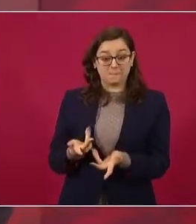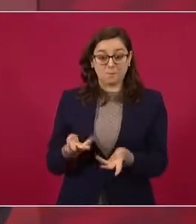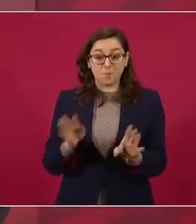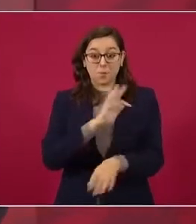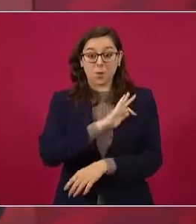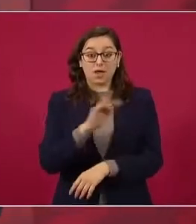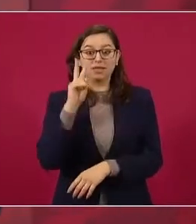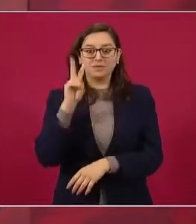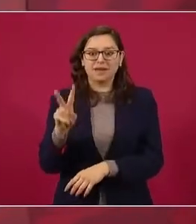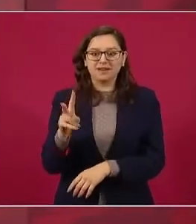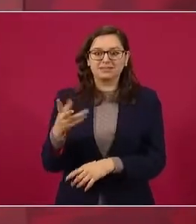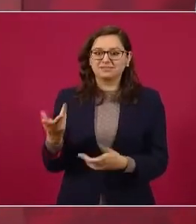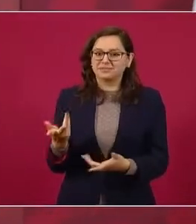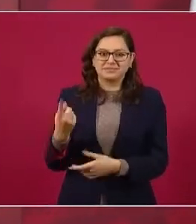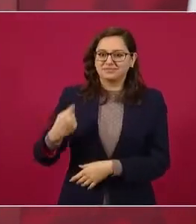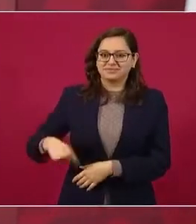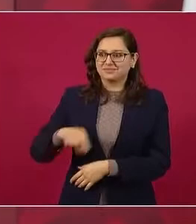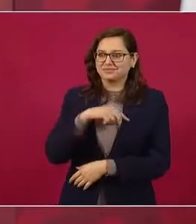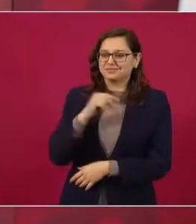esta gente.